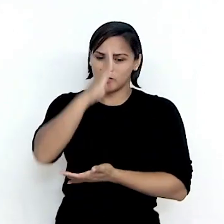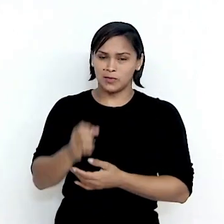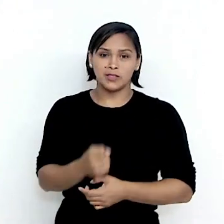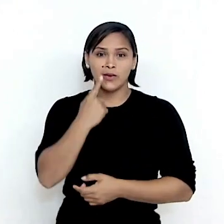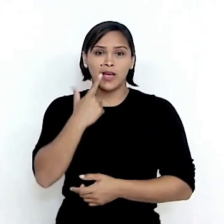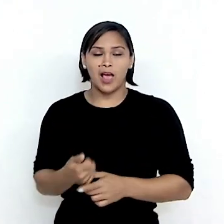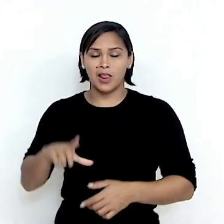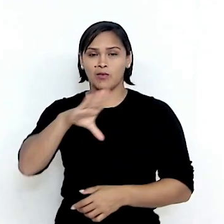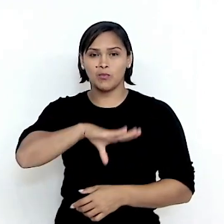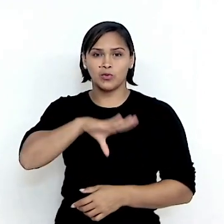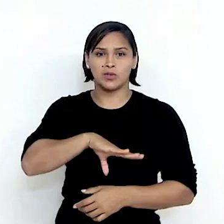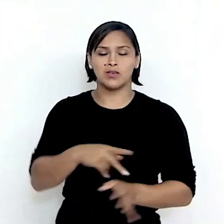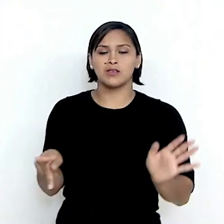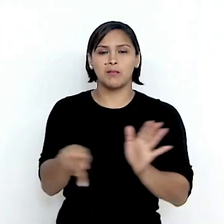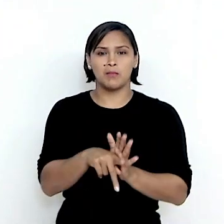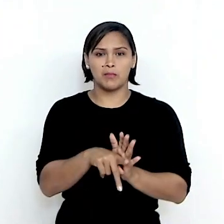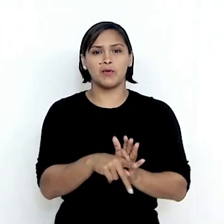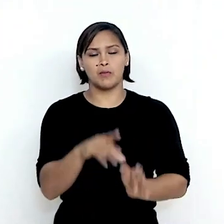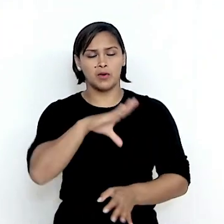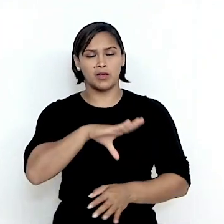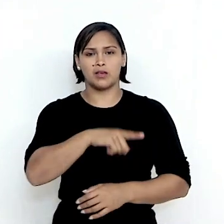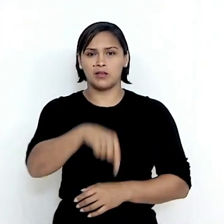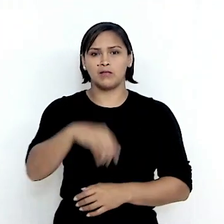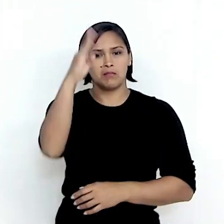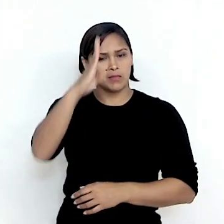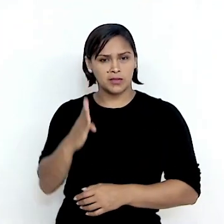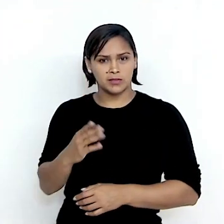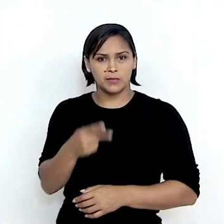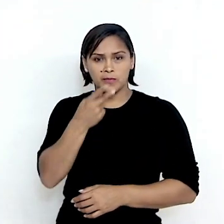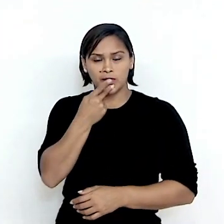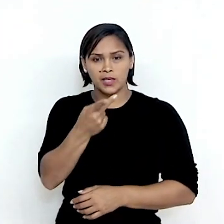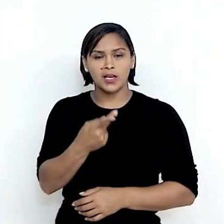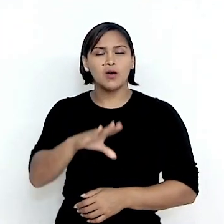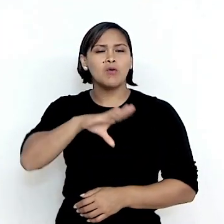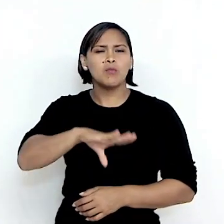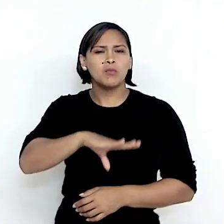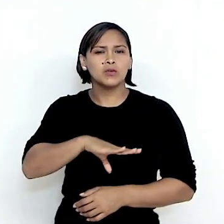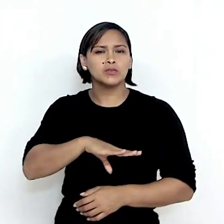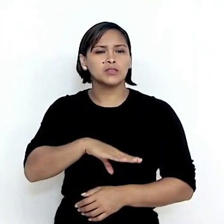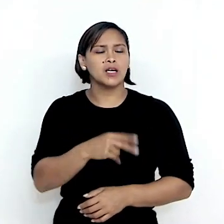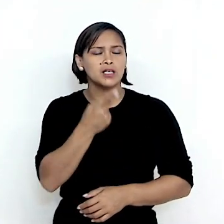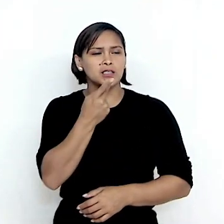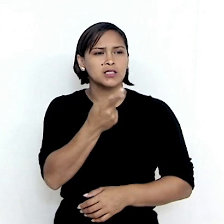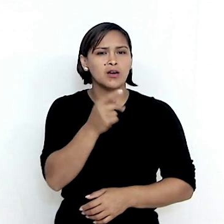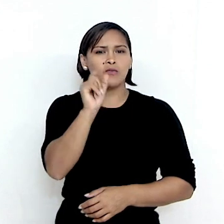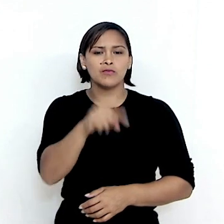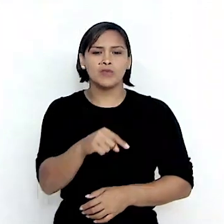portuguesa. Decía, el idioma portugués que yo llamo el ángel de las